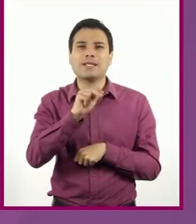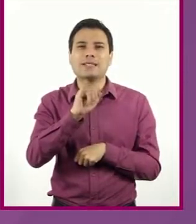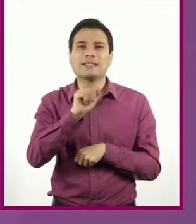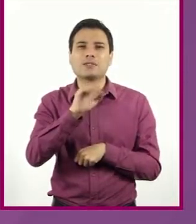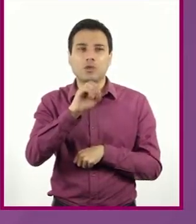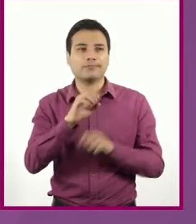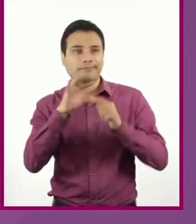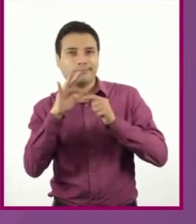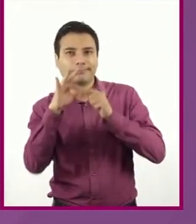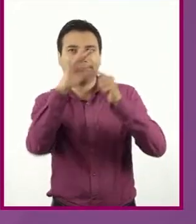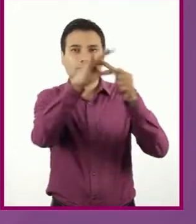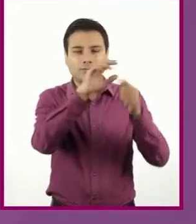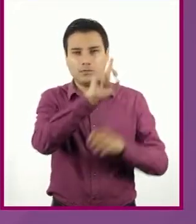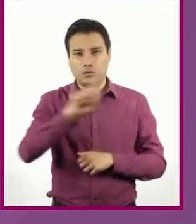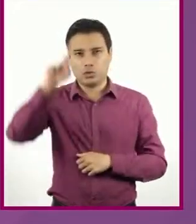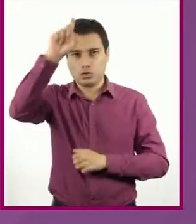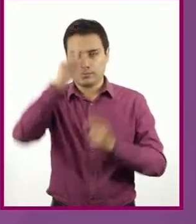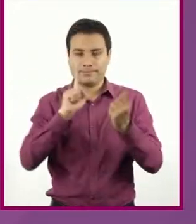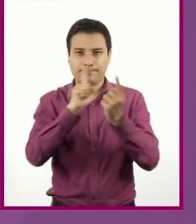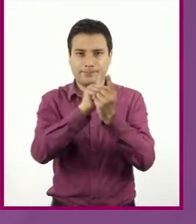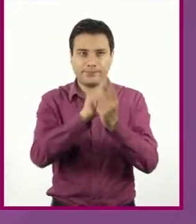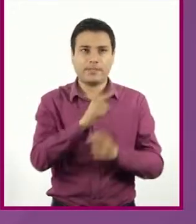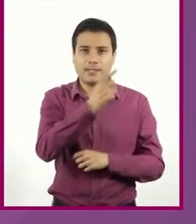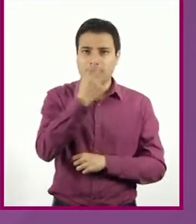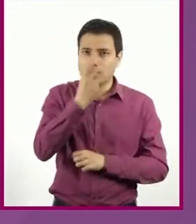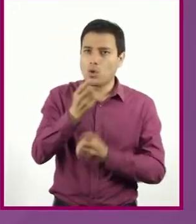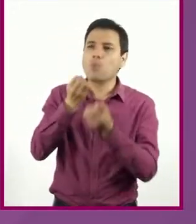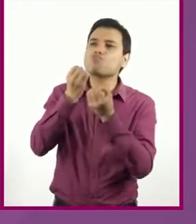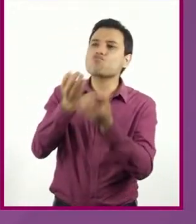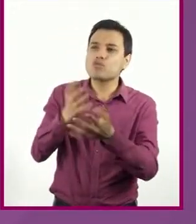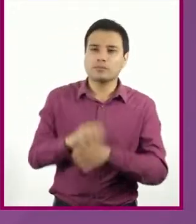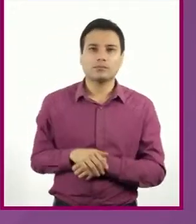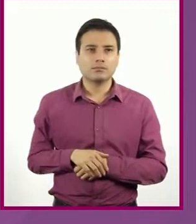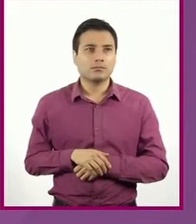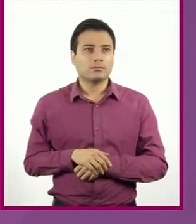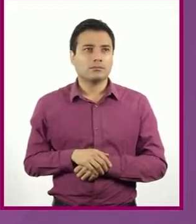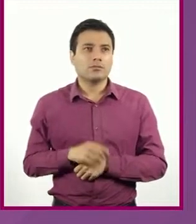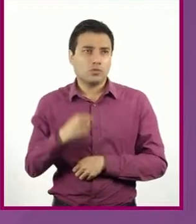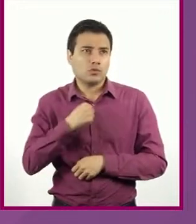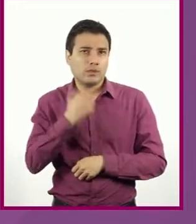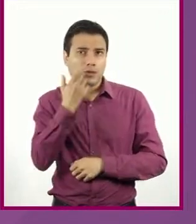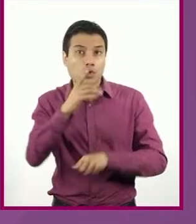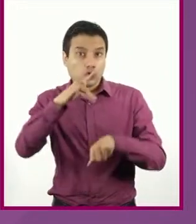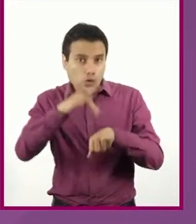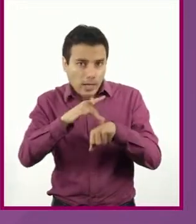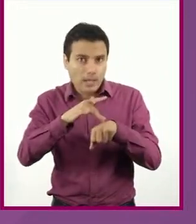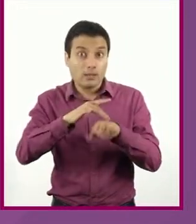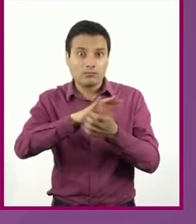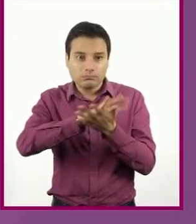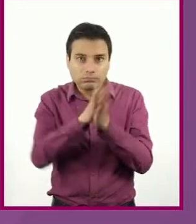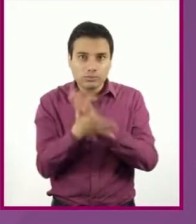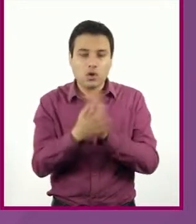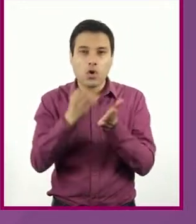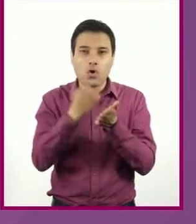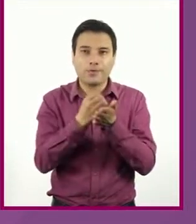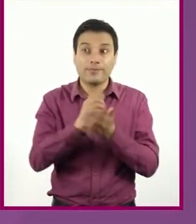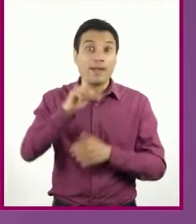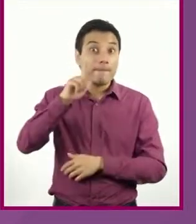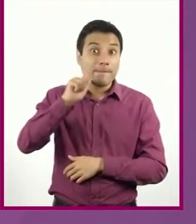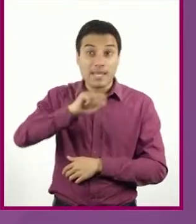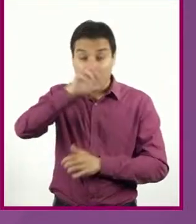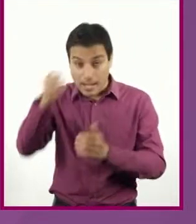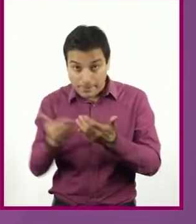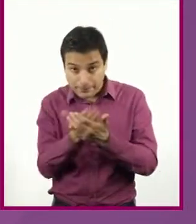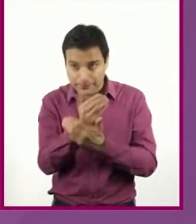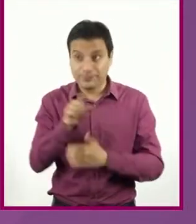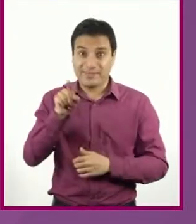deseo. El rey pidió que todo lo que tocara se convirtiera en oro. A la mañana siguiente, ansioso por probar su